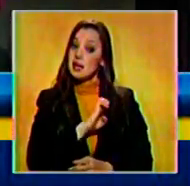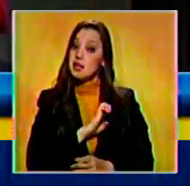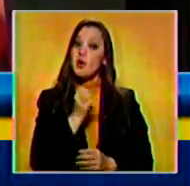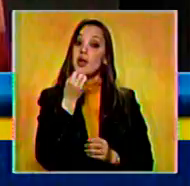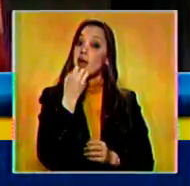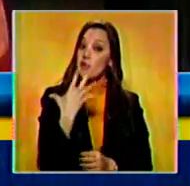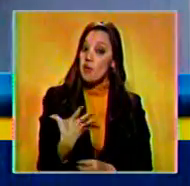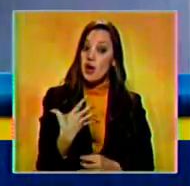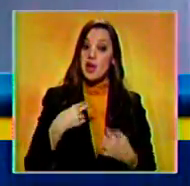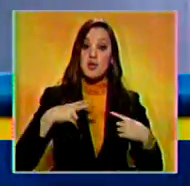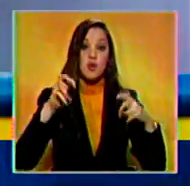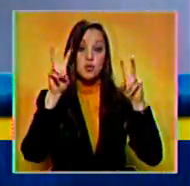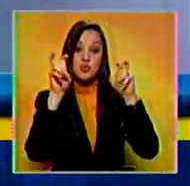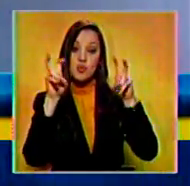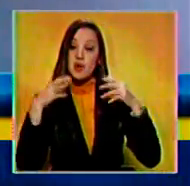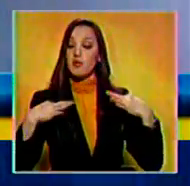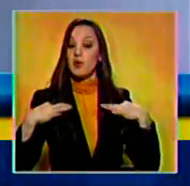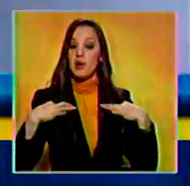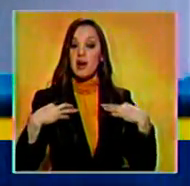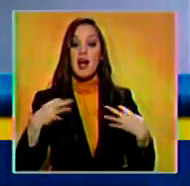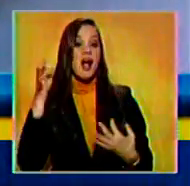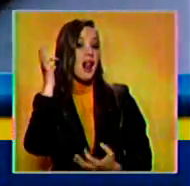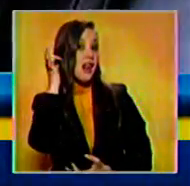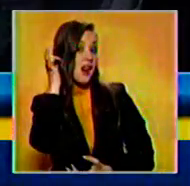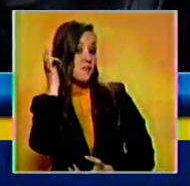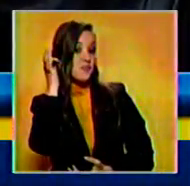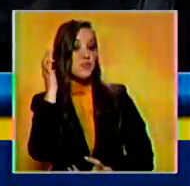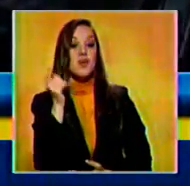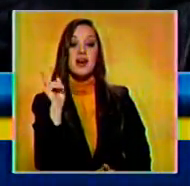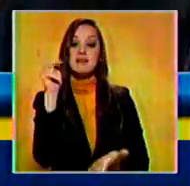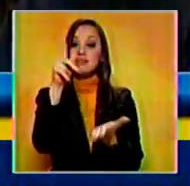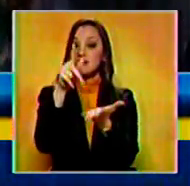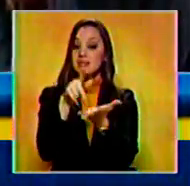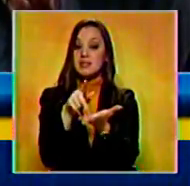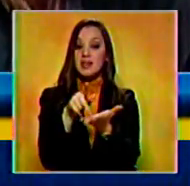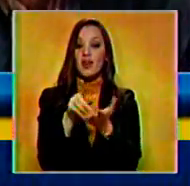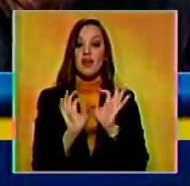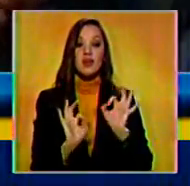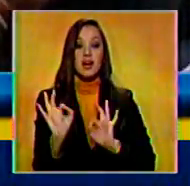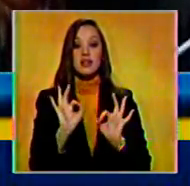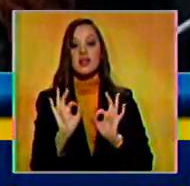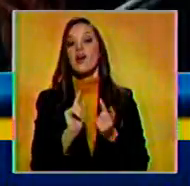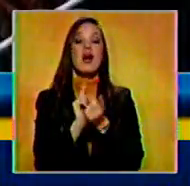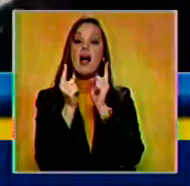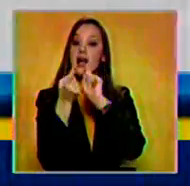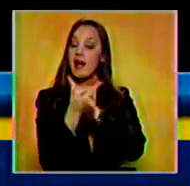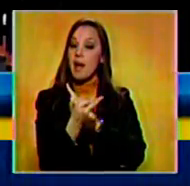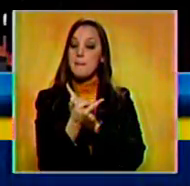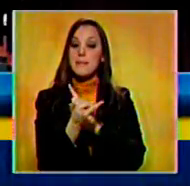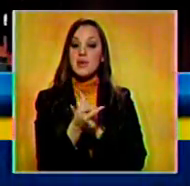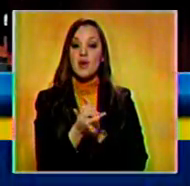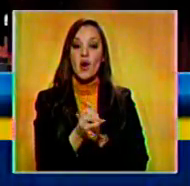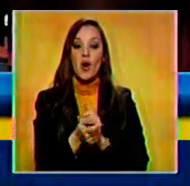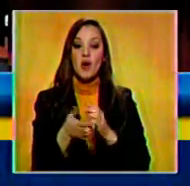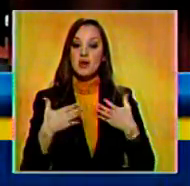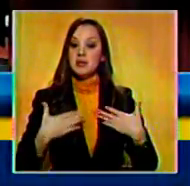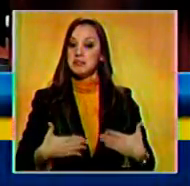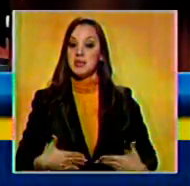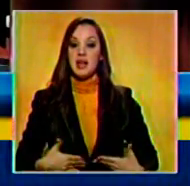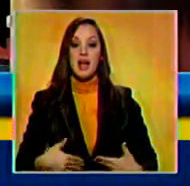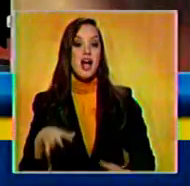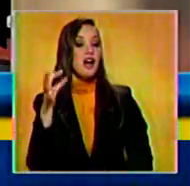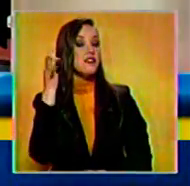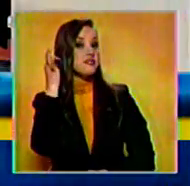de esta colección, a la que acudió la actriz de Hollywood Salma Hayek, quien cambió su estilo habitual abiertamente